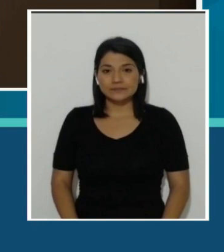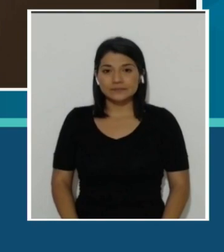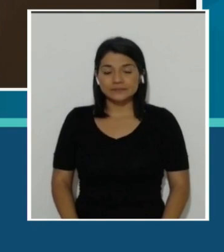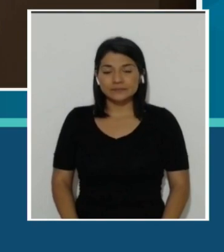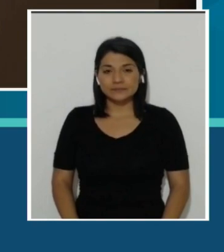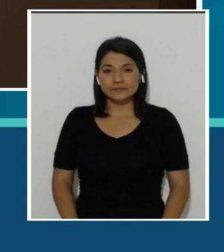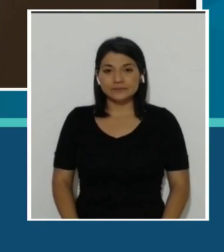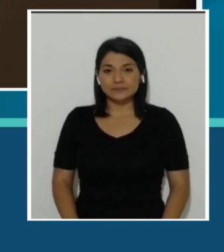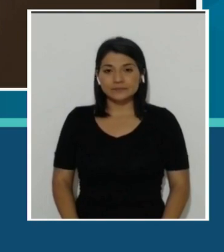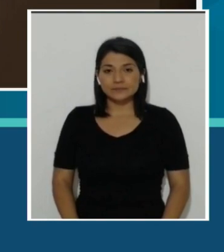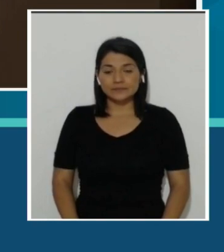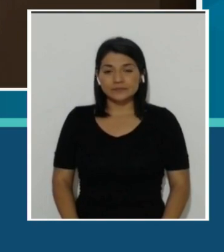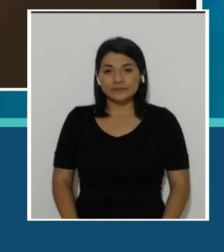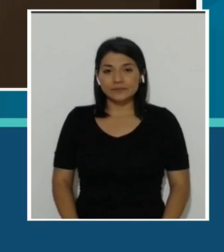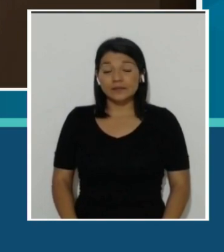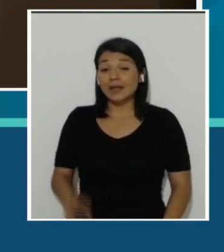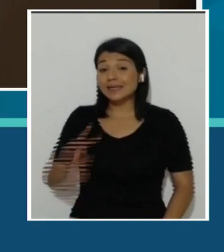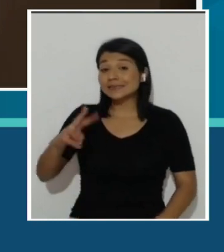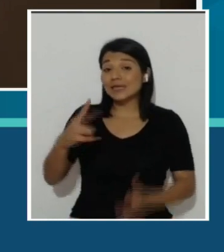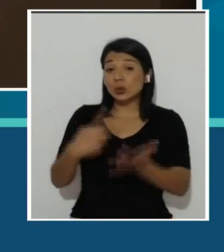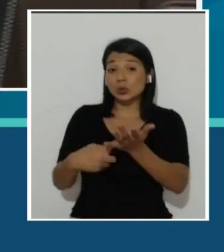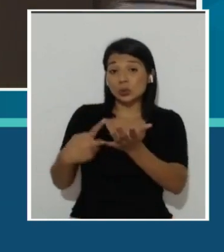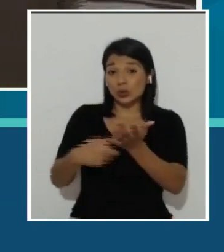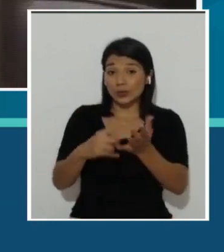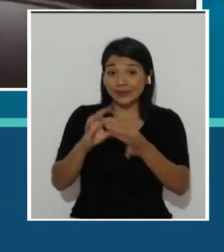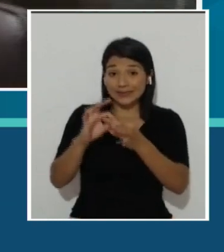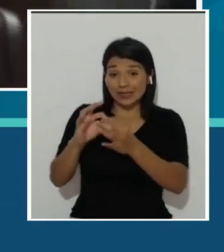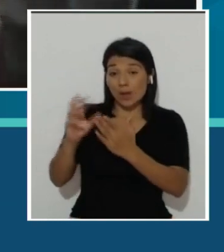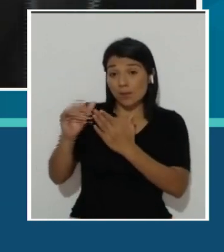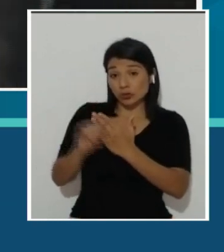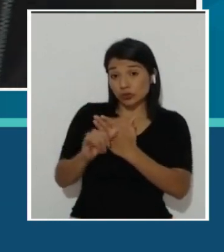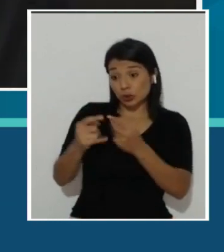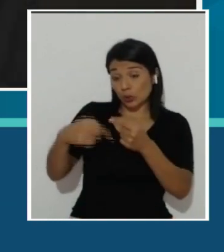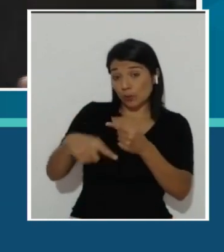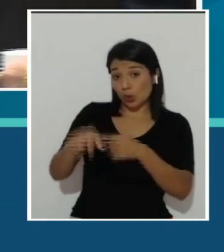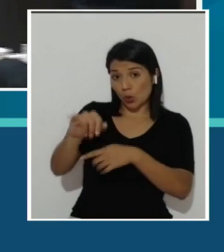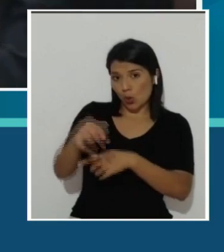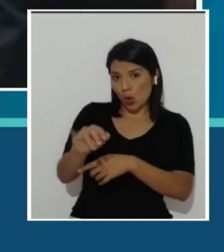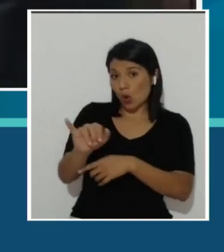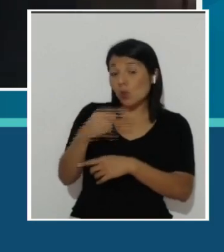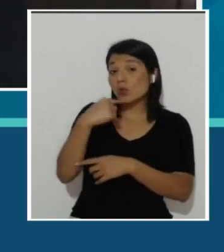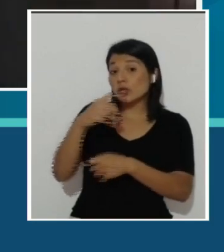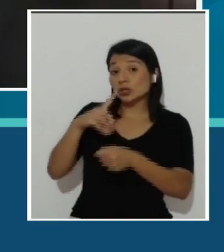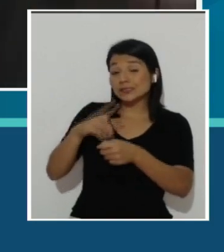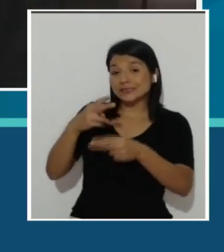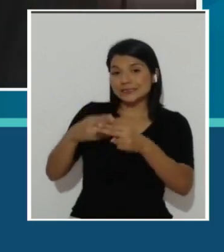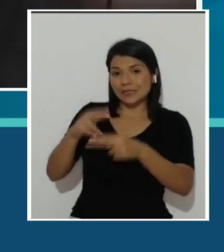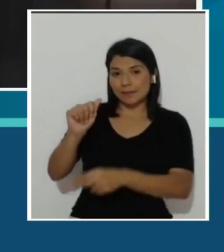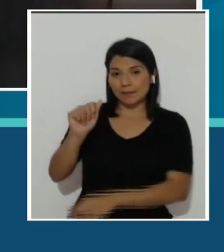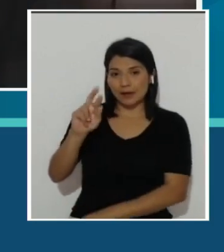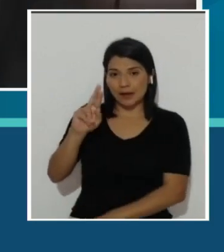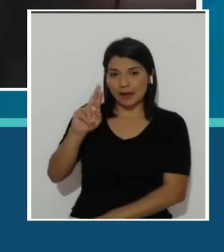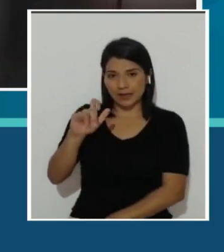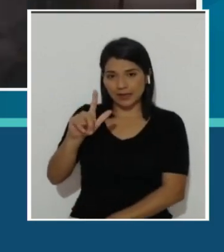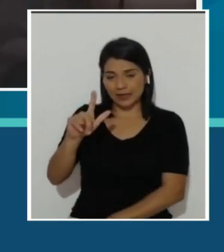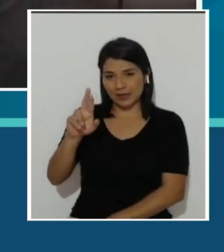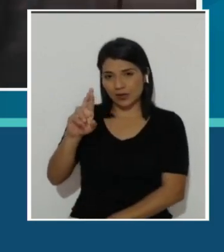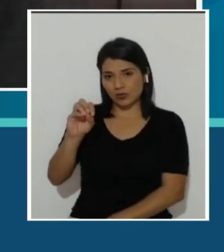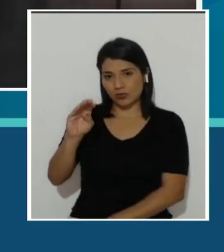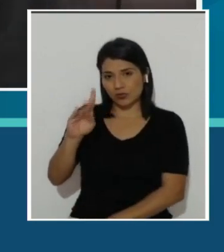El segundo debate de este proyecto será el jueves y, como decía el diputado Ariel Robles, este podría ser la principal herencia de estas